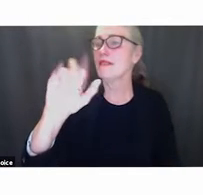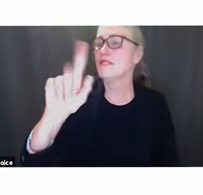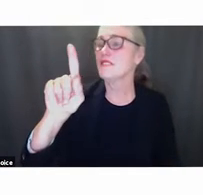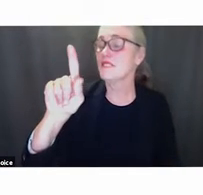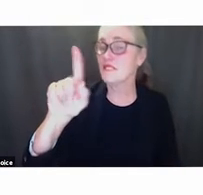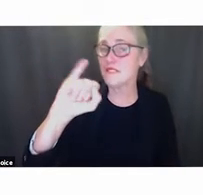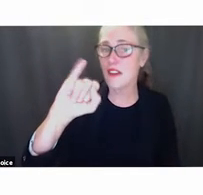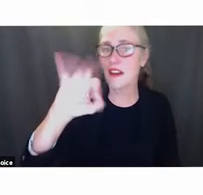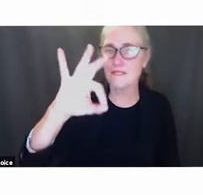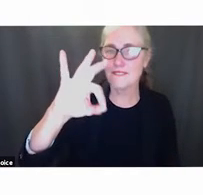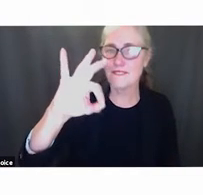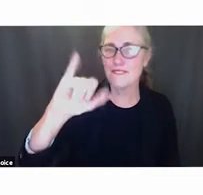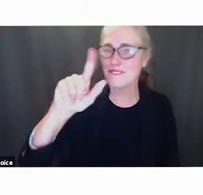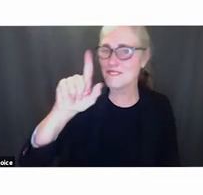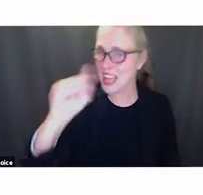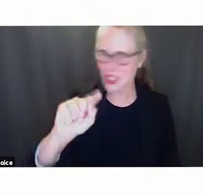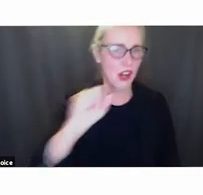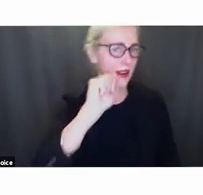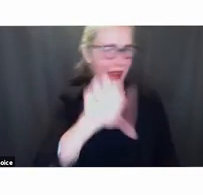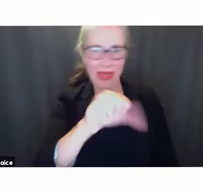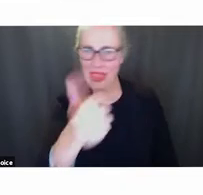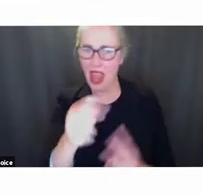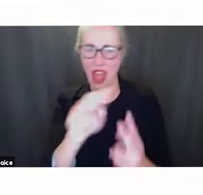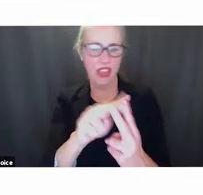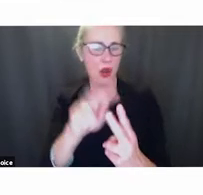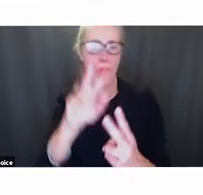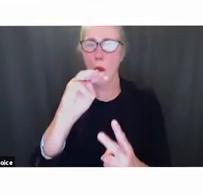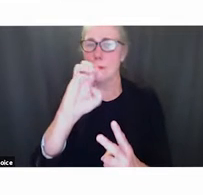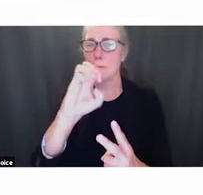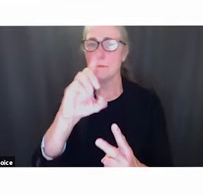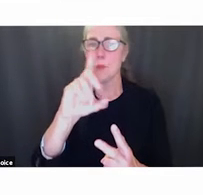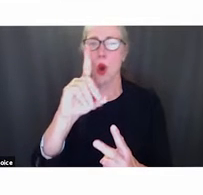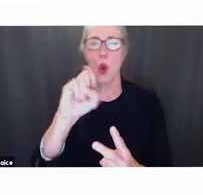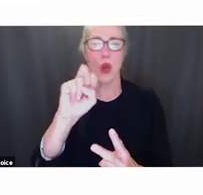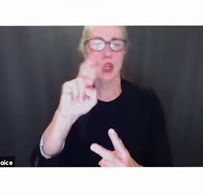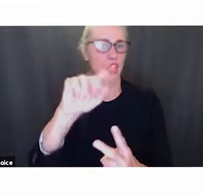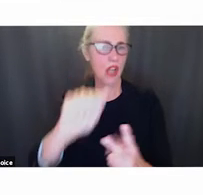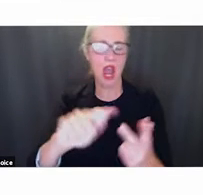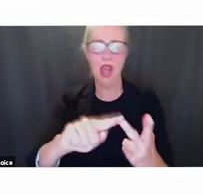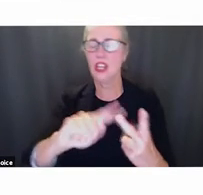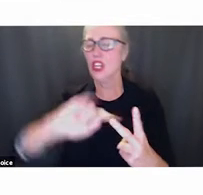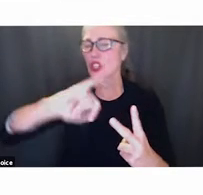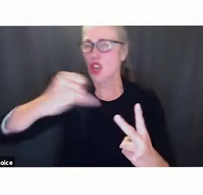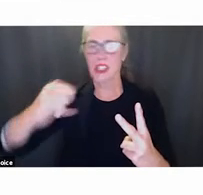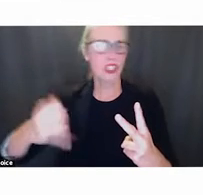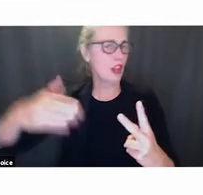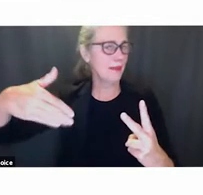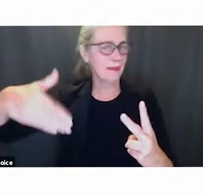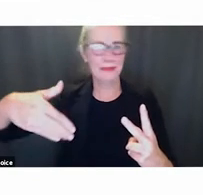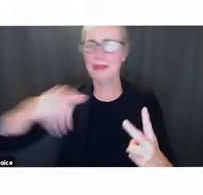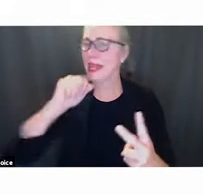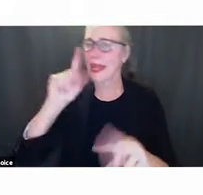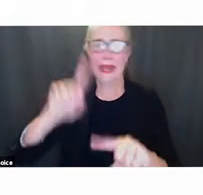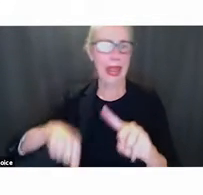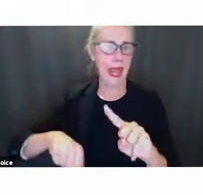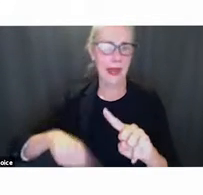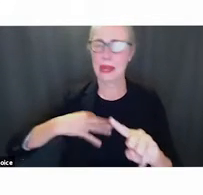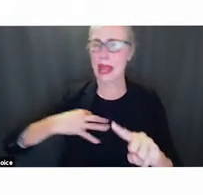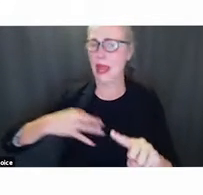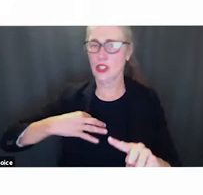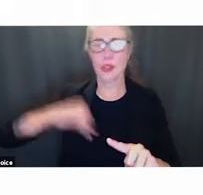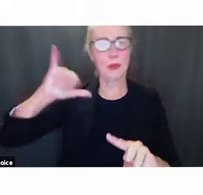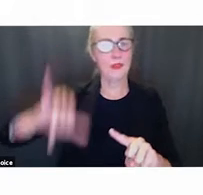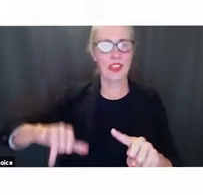Pfizer podrían ser elegibles para esa vacuna de refuerzo. Aquellos que recibieron la Moderna o la Johnson & Johnson no